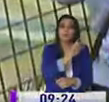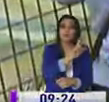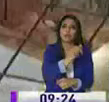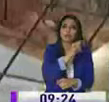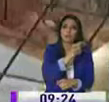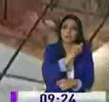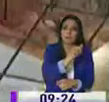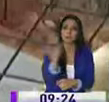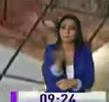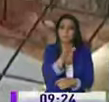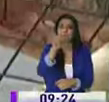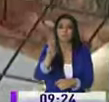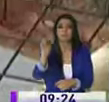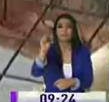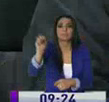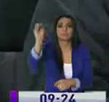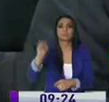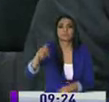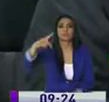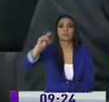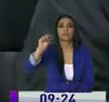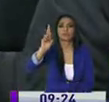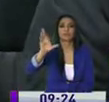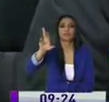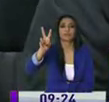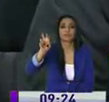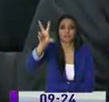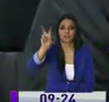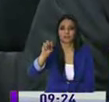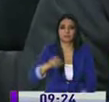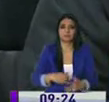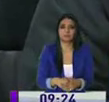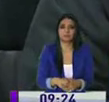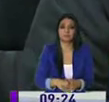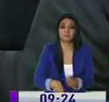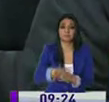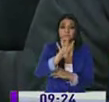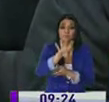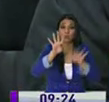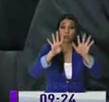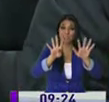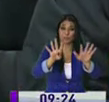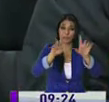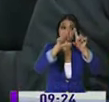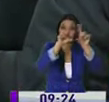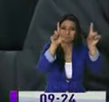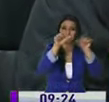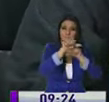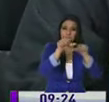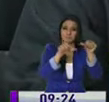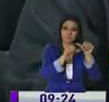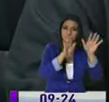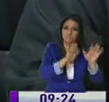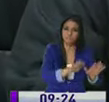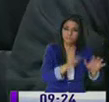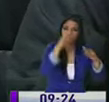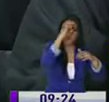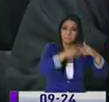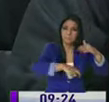20% restante en portovelo de éstas en 49 concesiones se va a hacer un análisis